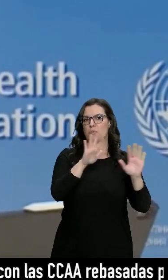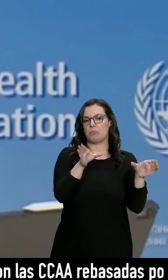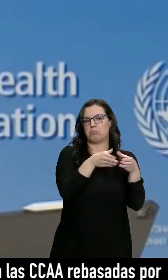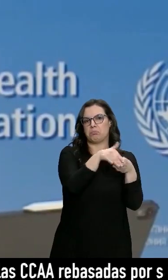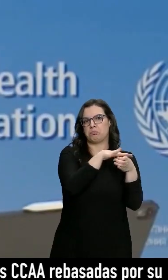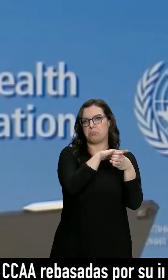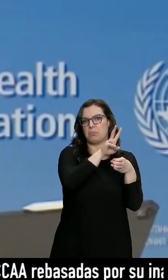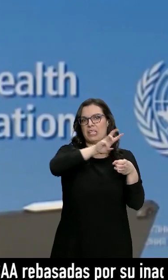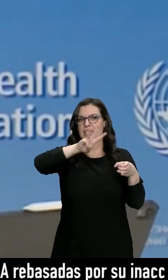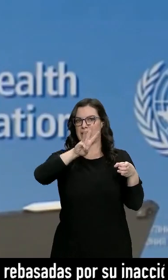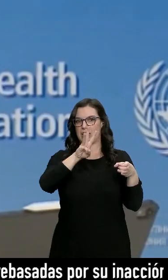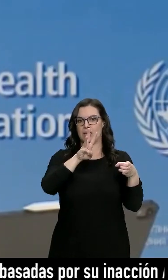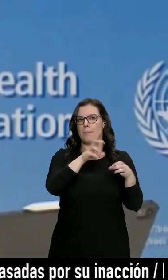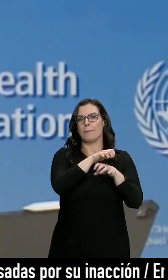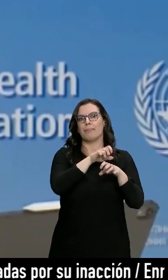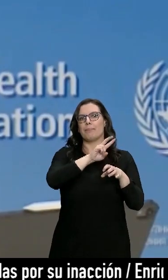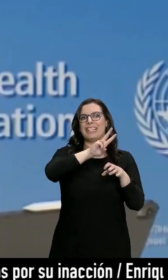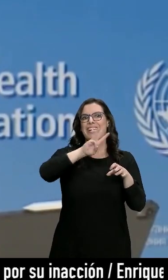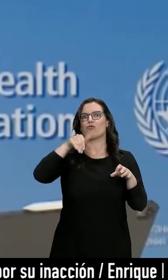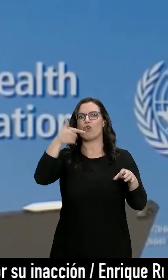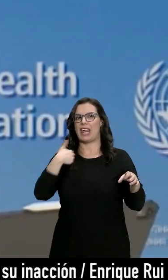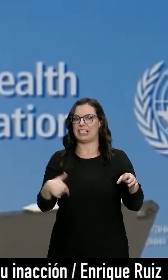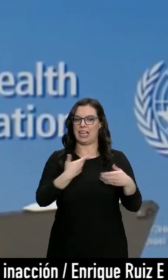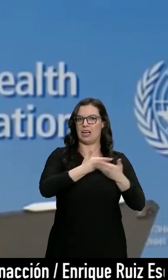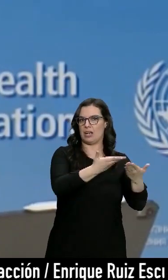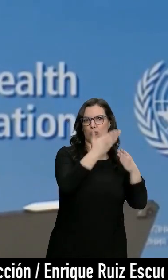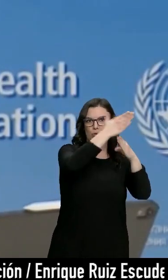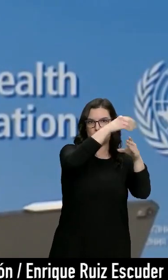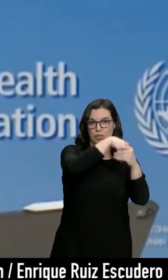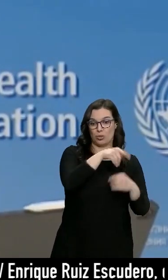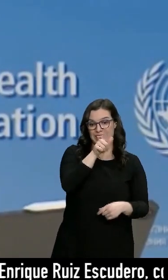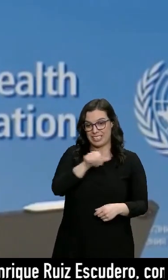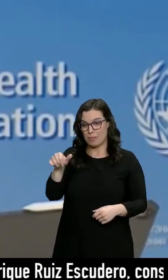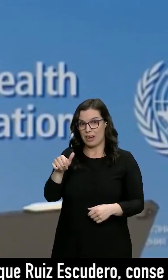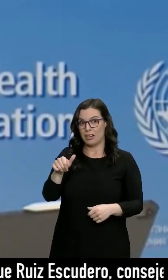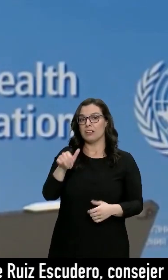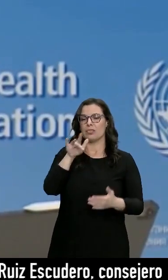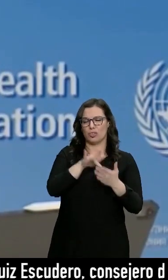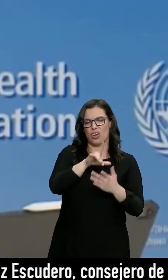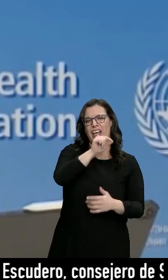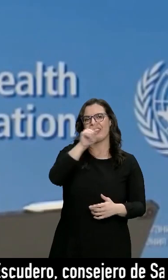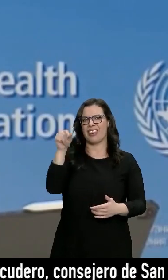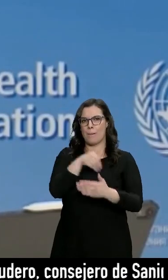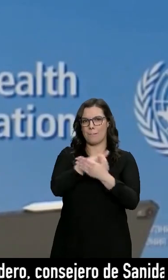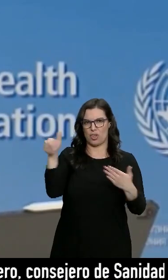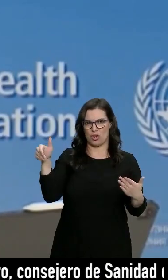23 contagios fuera de China. Esta semana esperamos alcanzar los 100 millones de casos